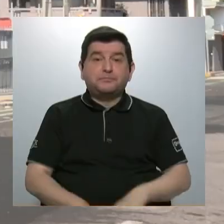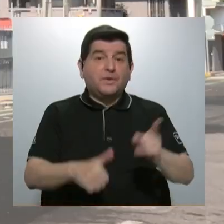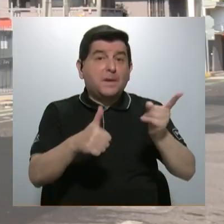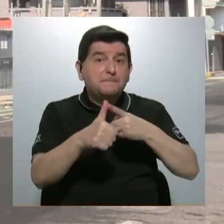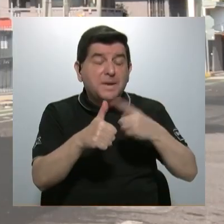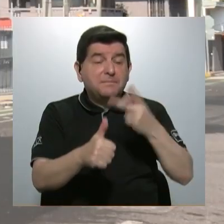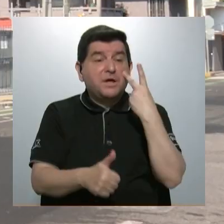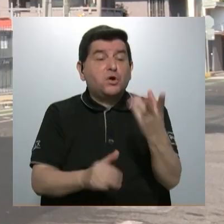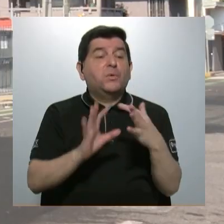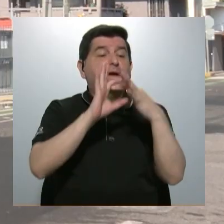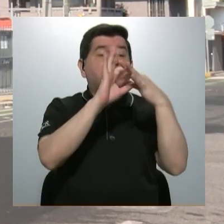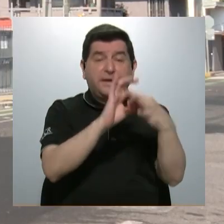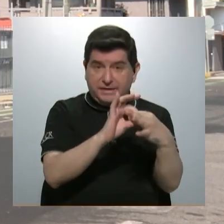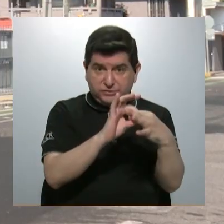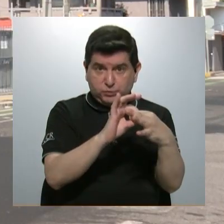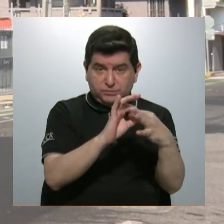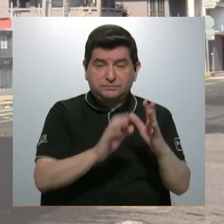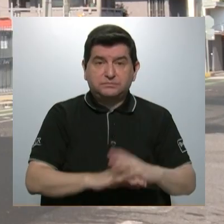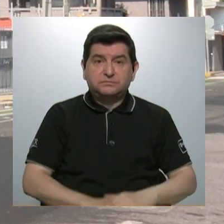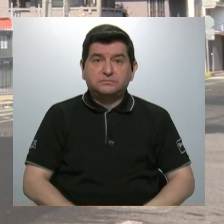es que vimos la relación entre